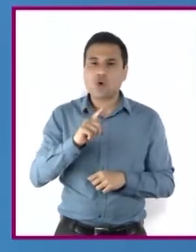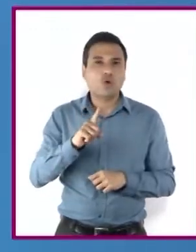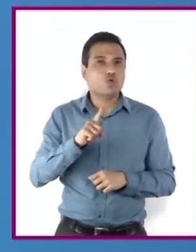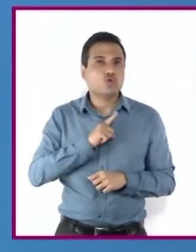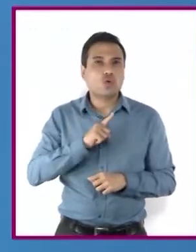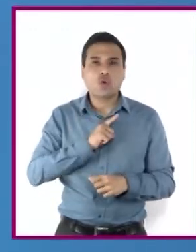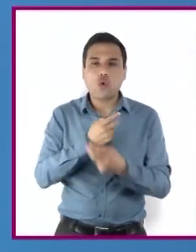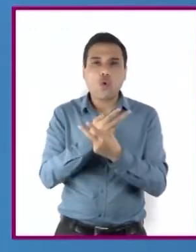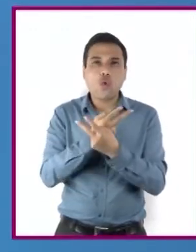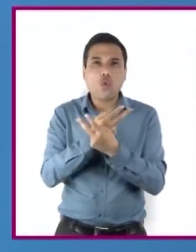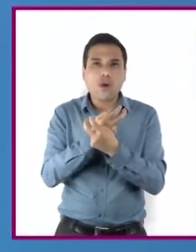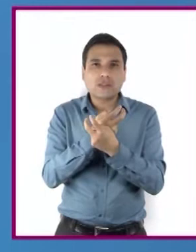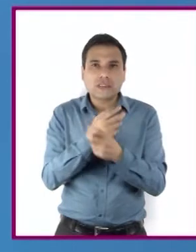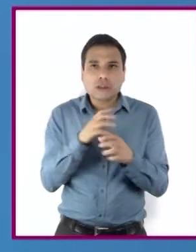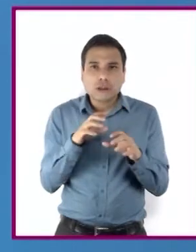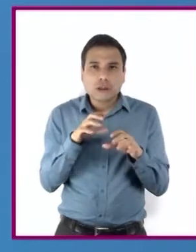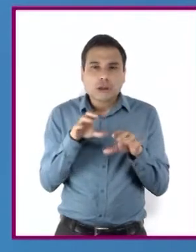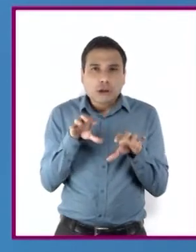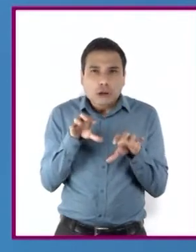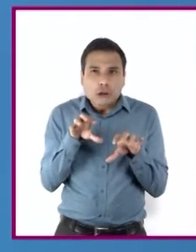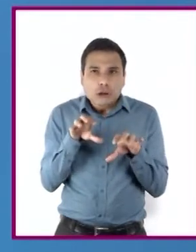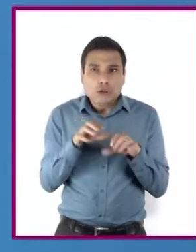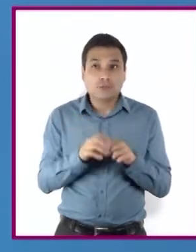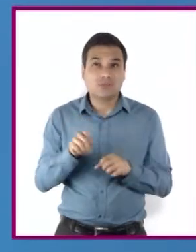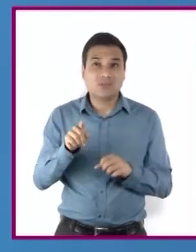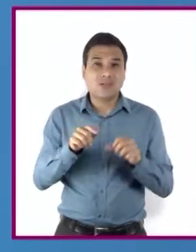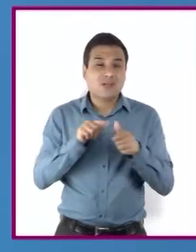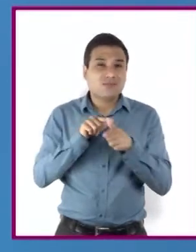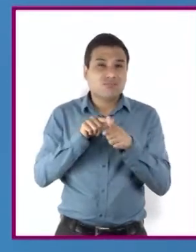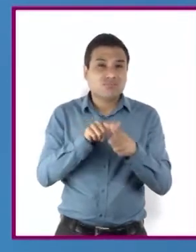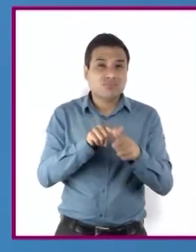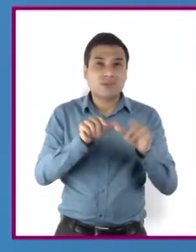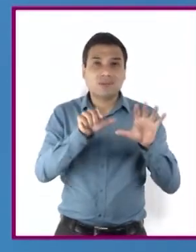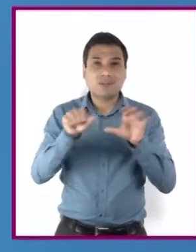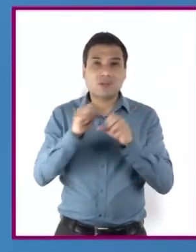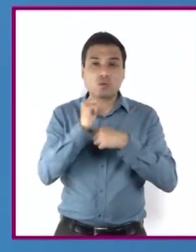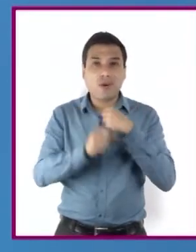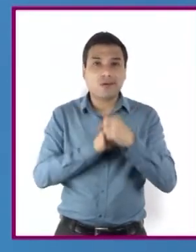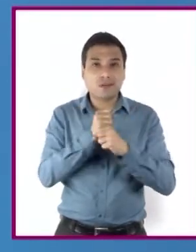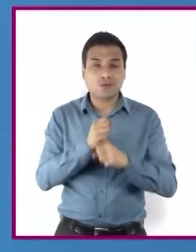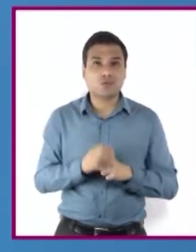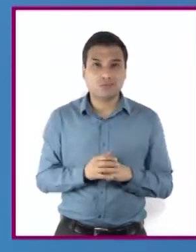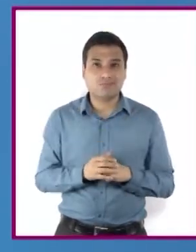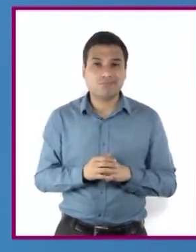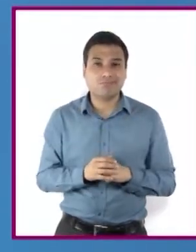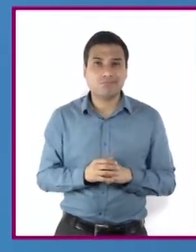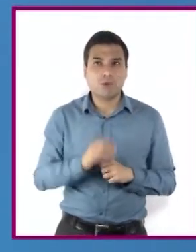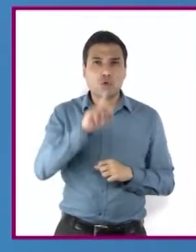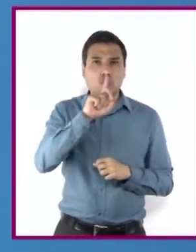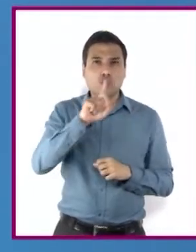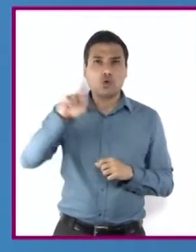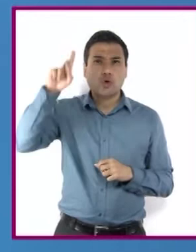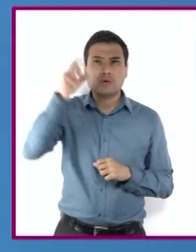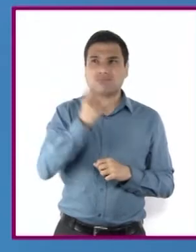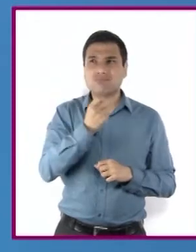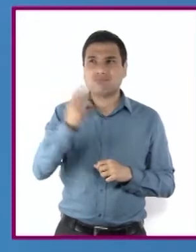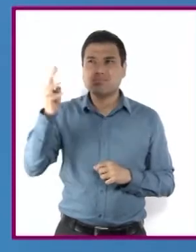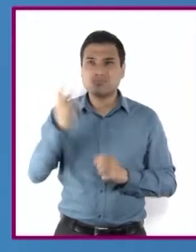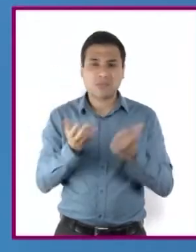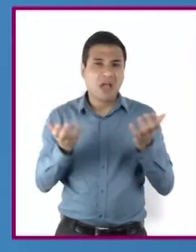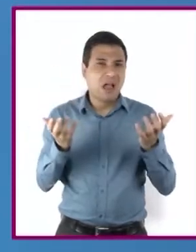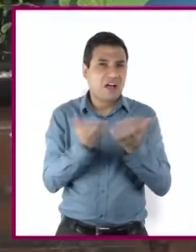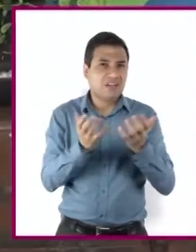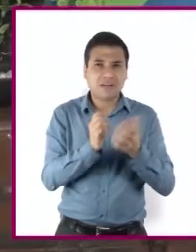esta manera estuvo 600 años, en los cuales no hicieron cosa alguna a los dioses, así los padres como los